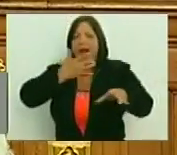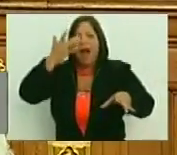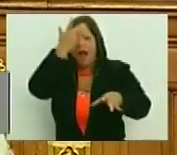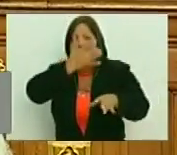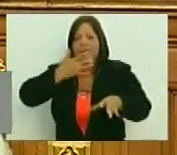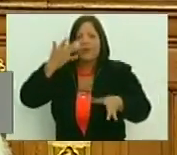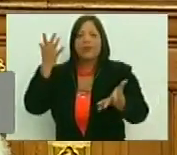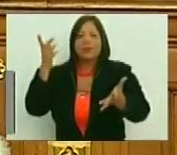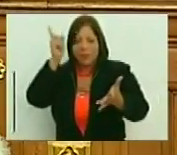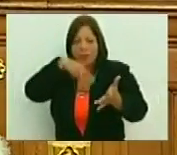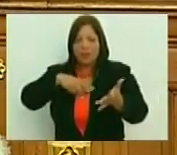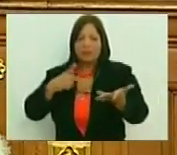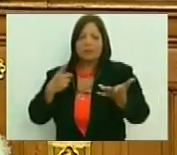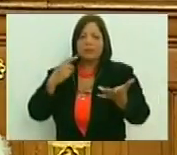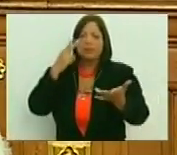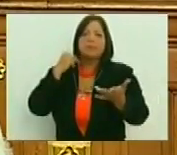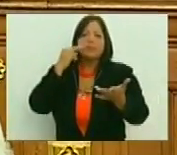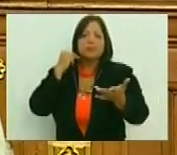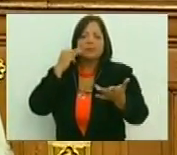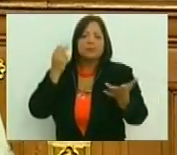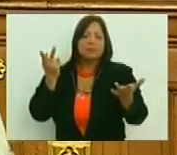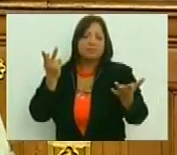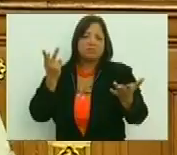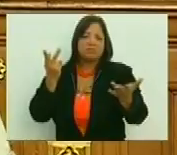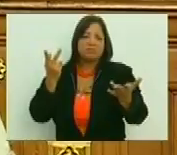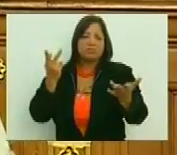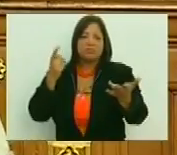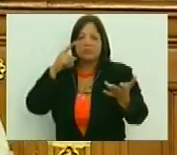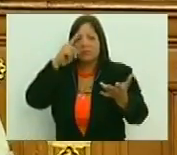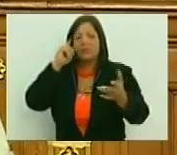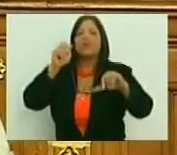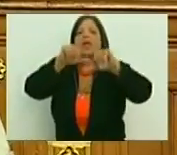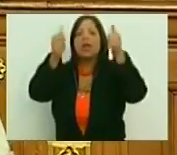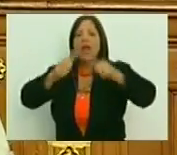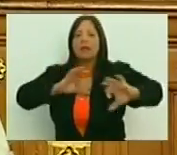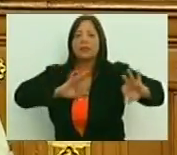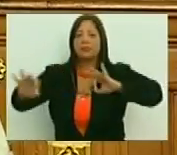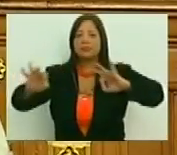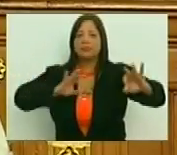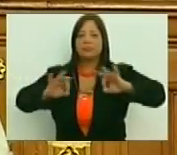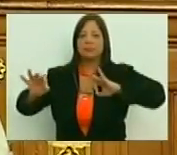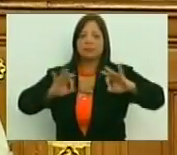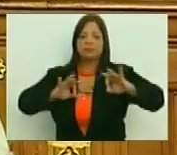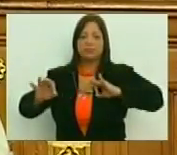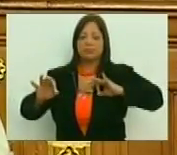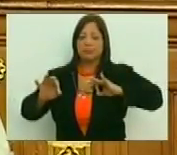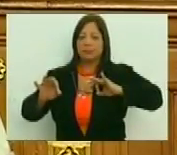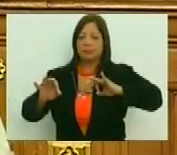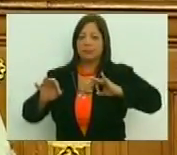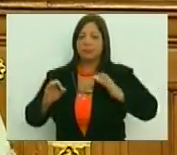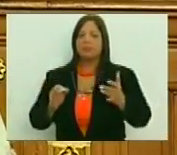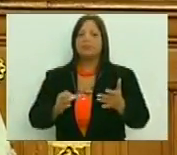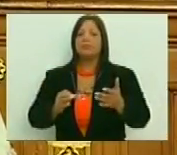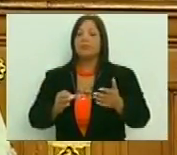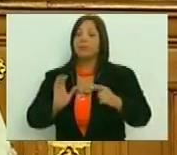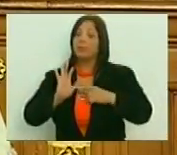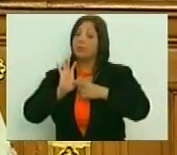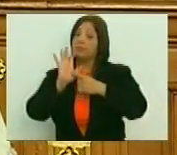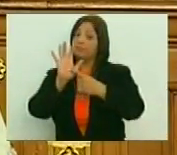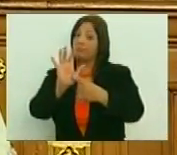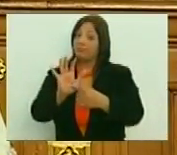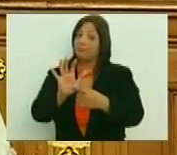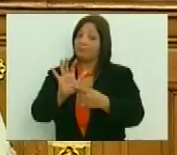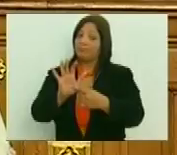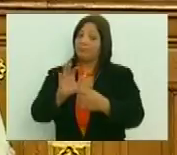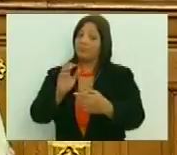afrodescendientes, y de las artes escénicas, entre las cuales figuraba la